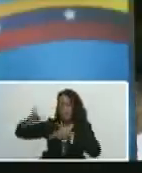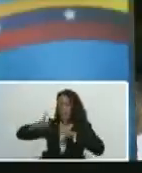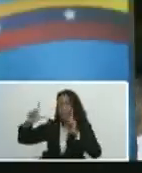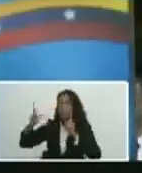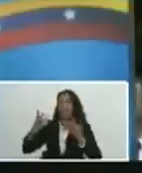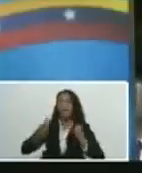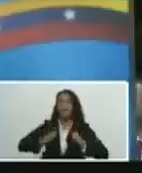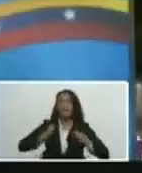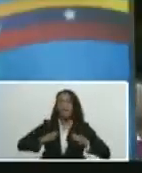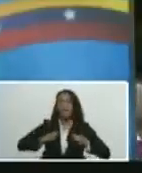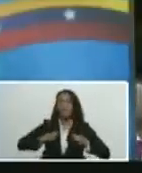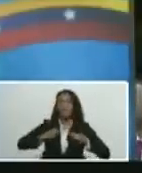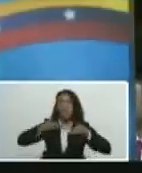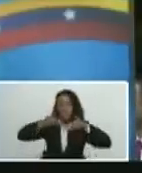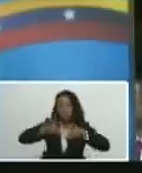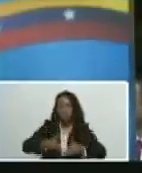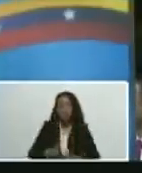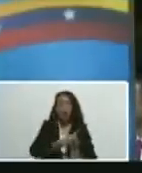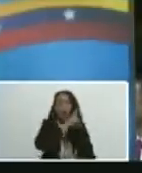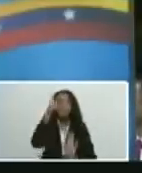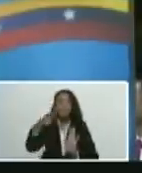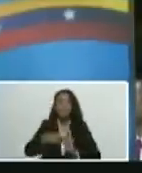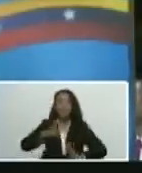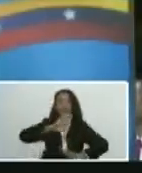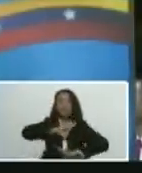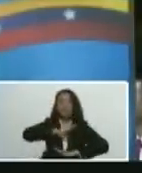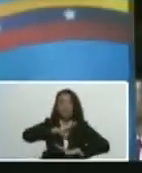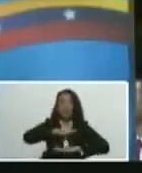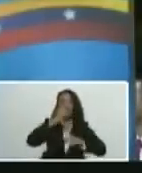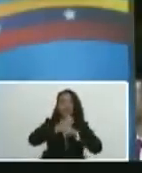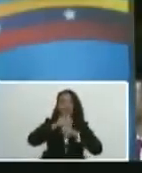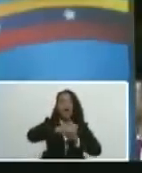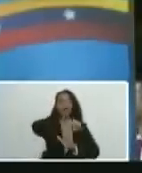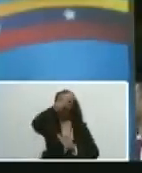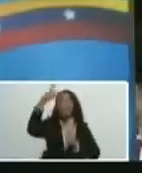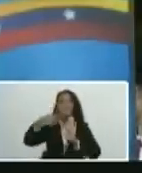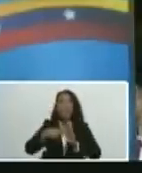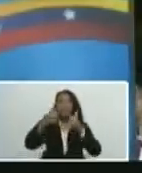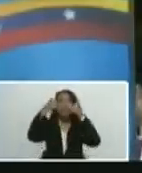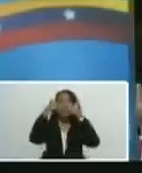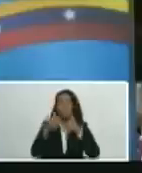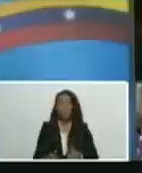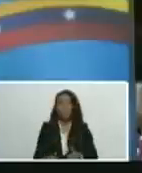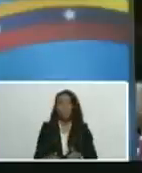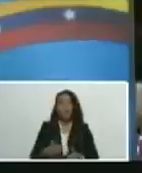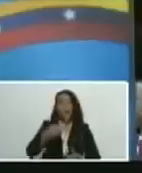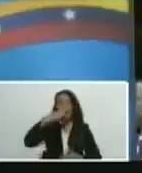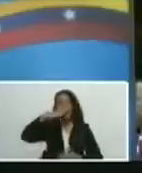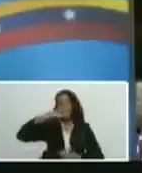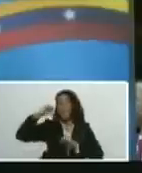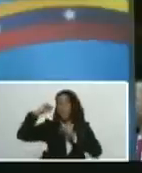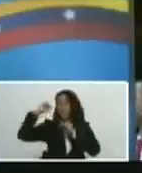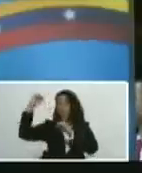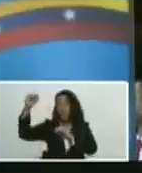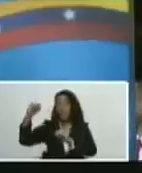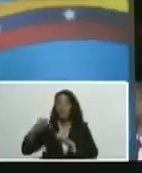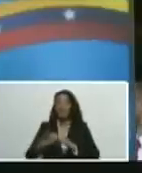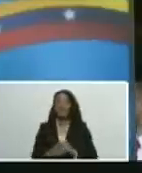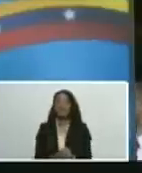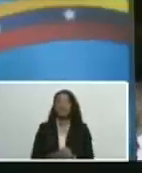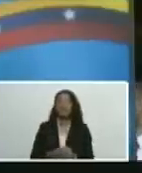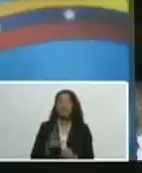permitirnos arribar a Puerto Seguro con la satisfacción del deber cumplido. Al Presidente Constitucional de la